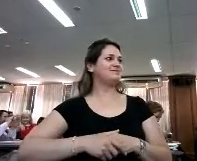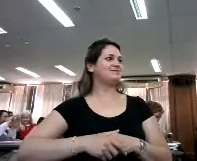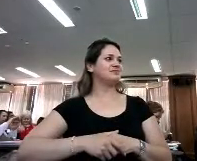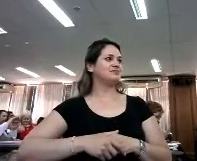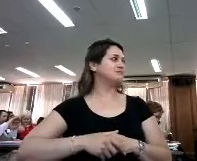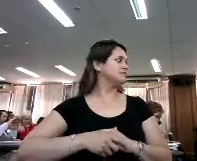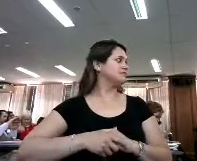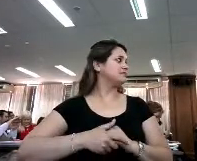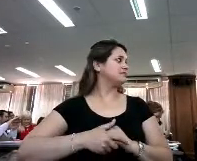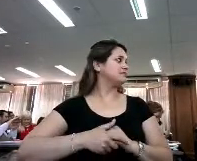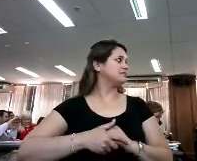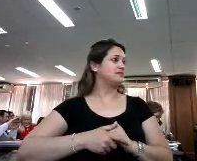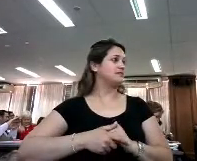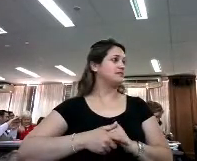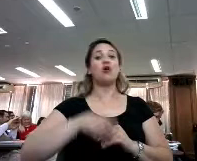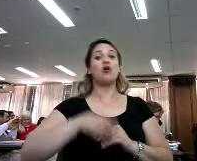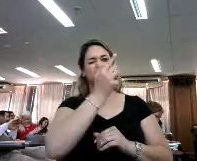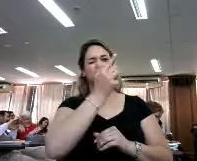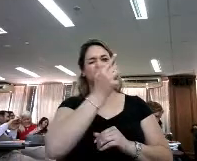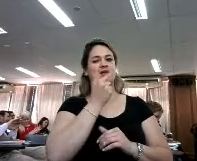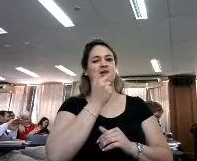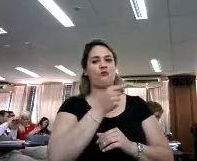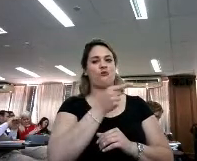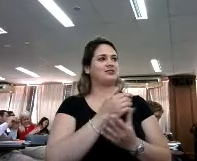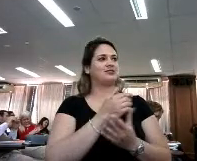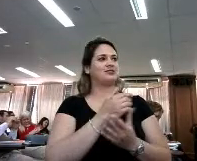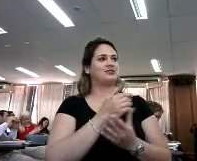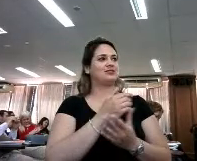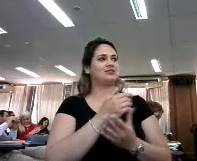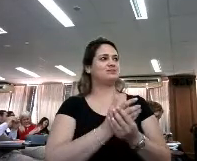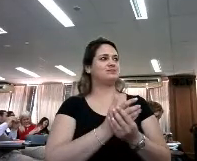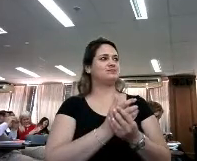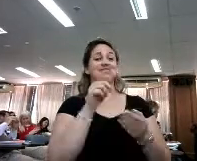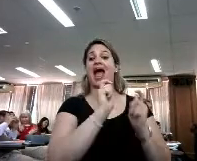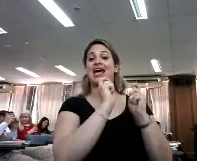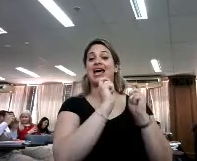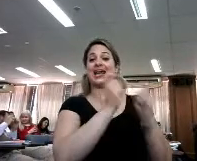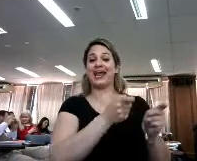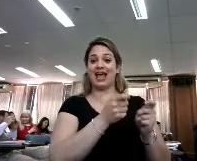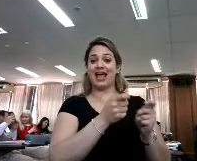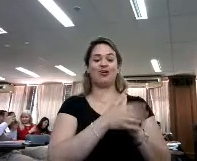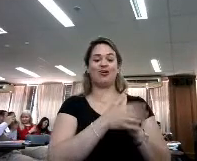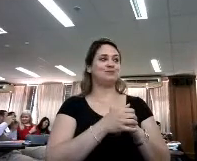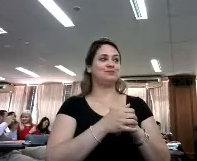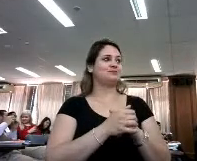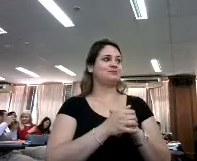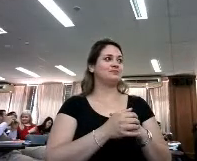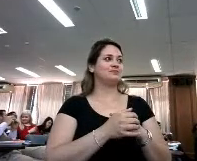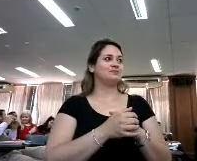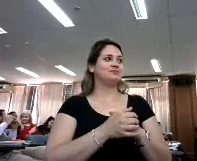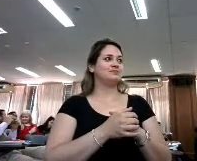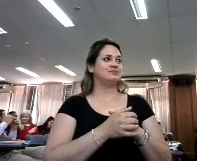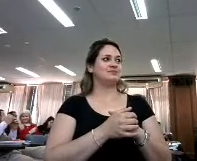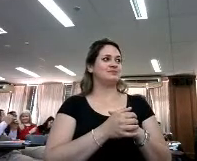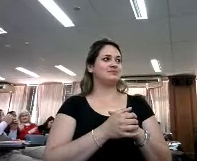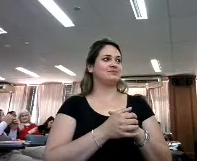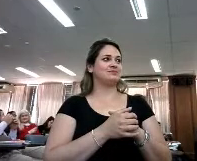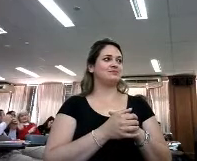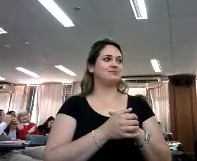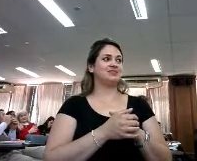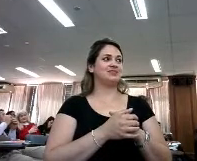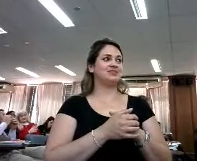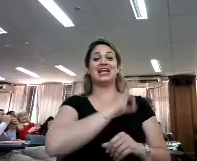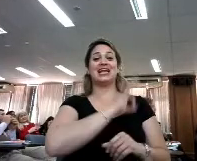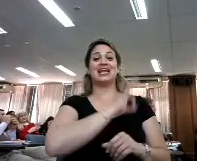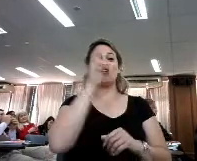Como sabemos tus gustos, según allá, te traemos un regalo por los. Un regalo de los 80 años